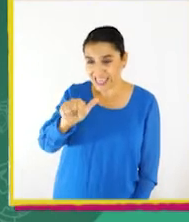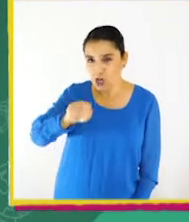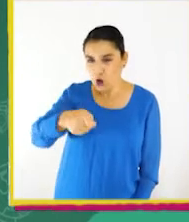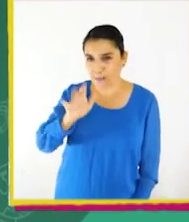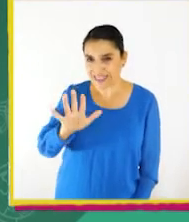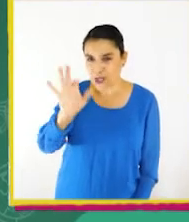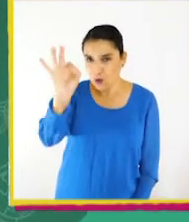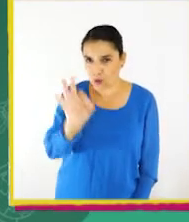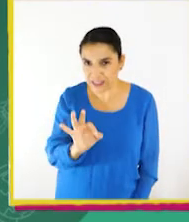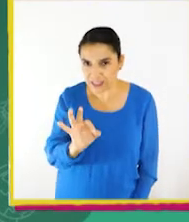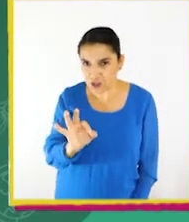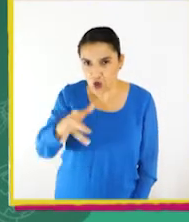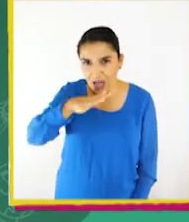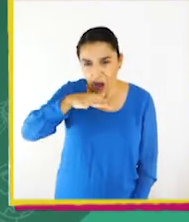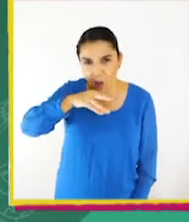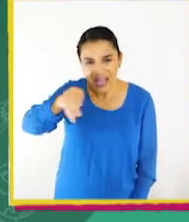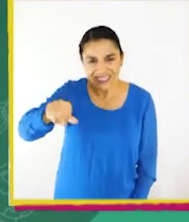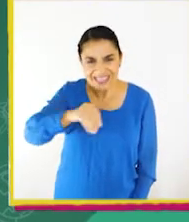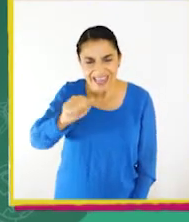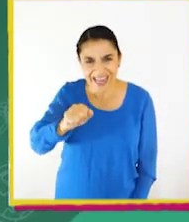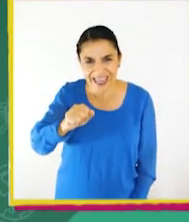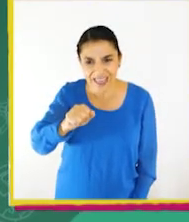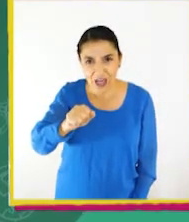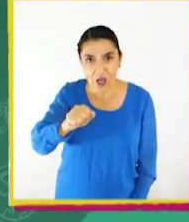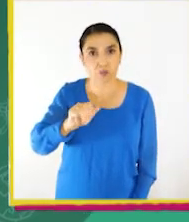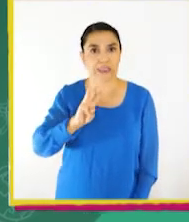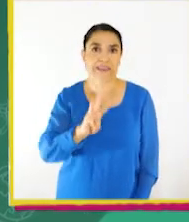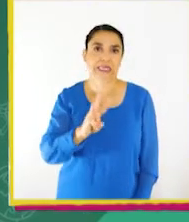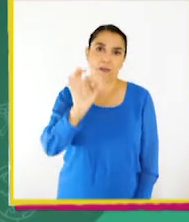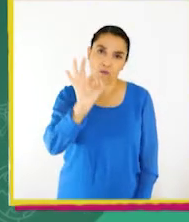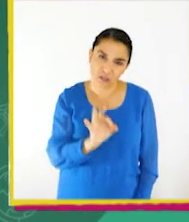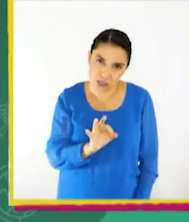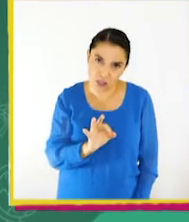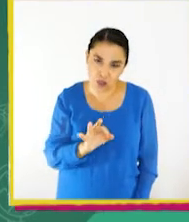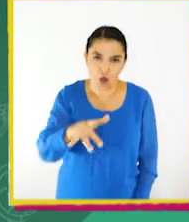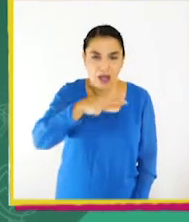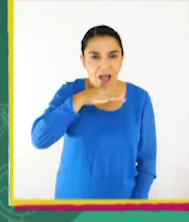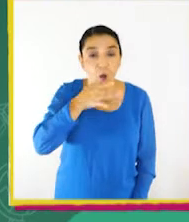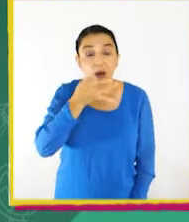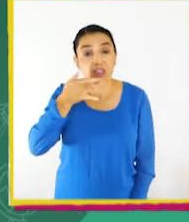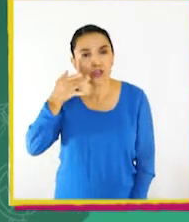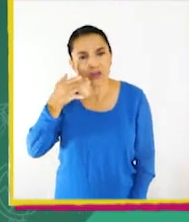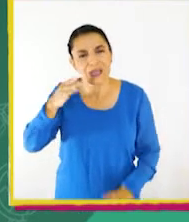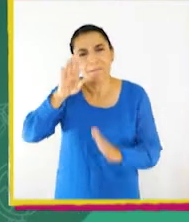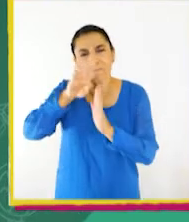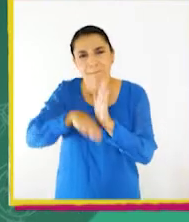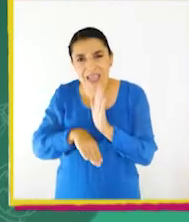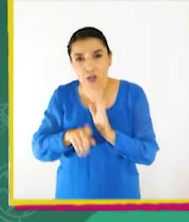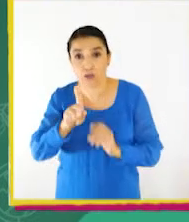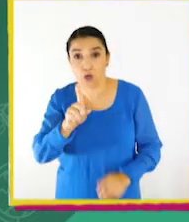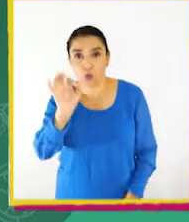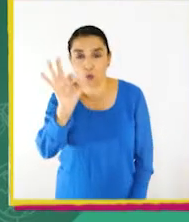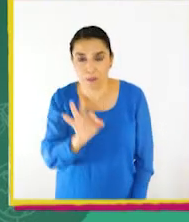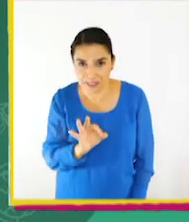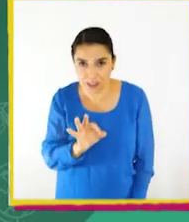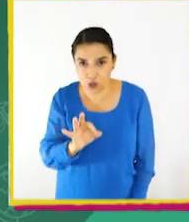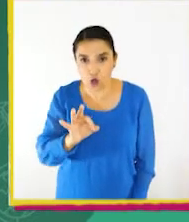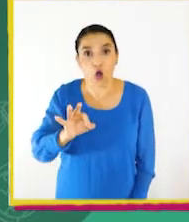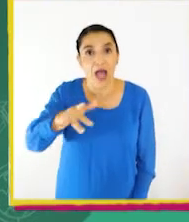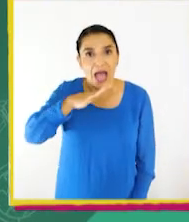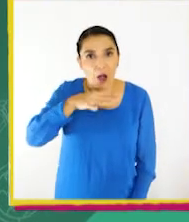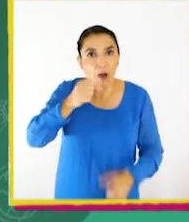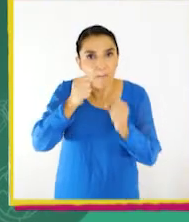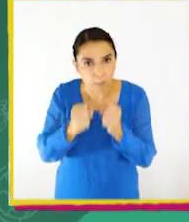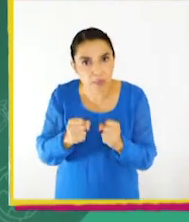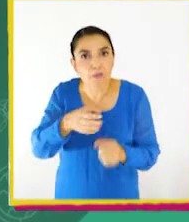96,5% agua salada, el 3% agua dulce y menos del 1% es agua que podemos